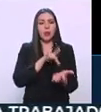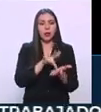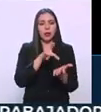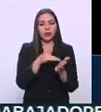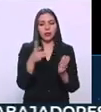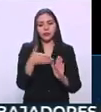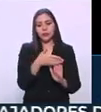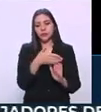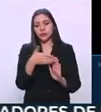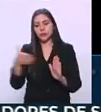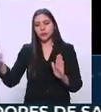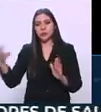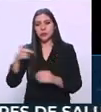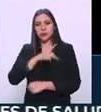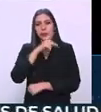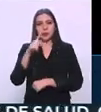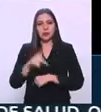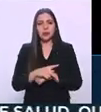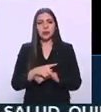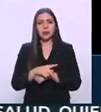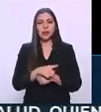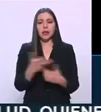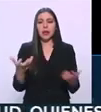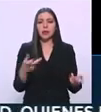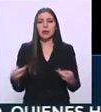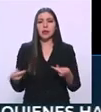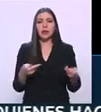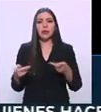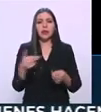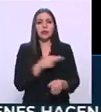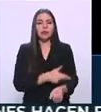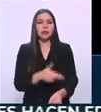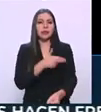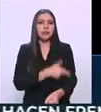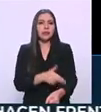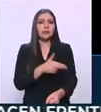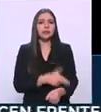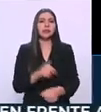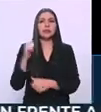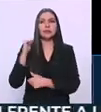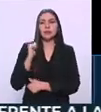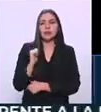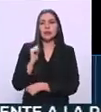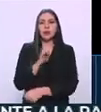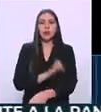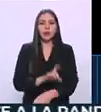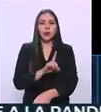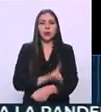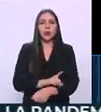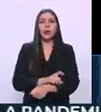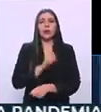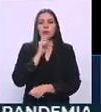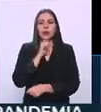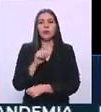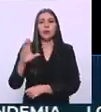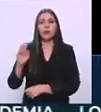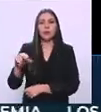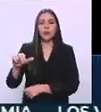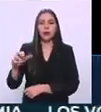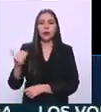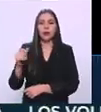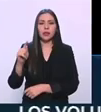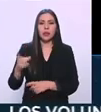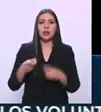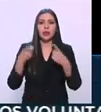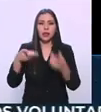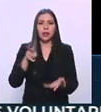posgrados nacionales de calidad que gestiona, que de alguna manera coordina y además valida el CONACYT, a más